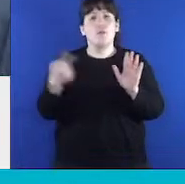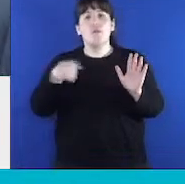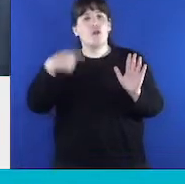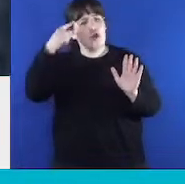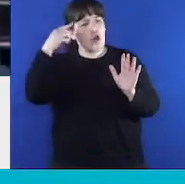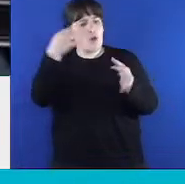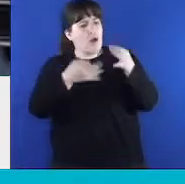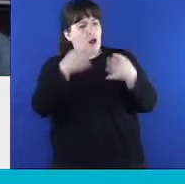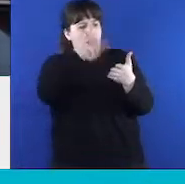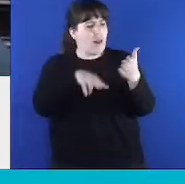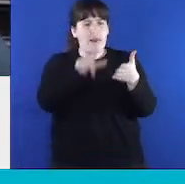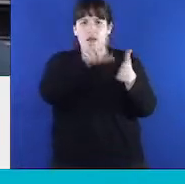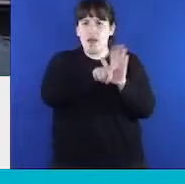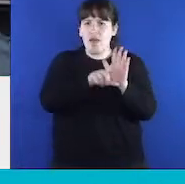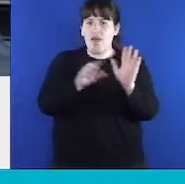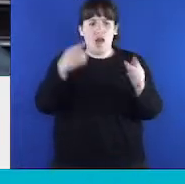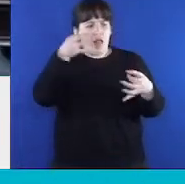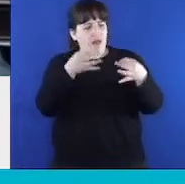Es más, le voy a decir,